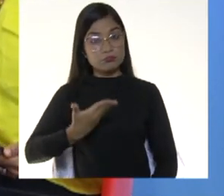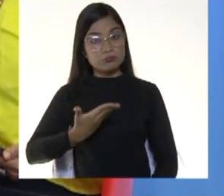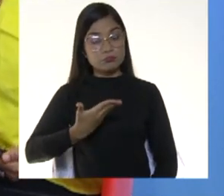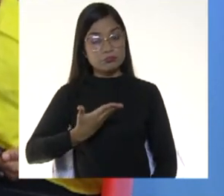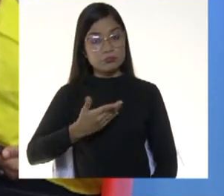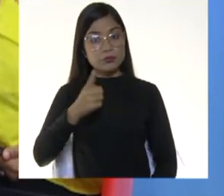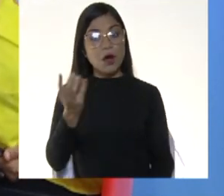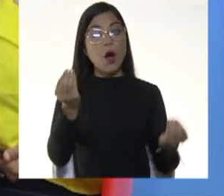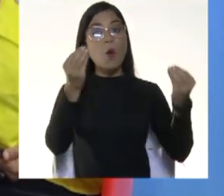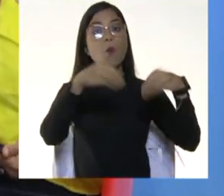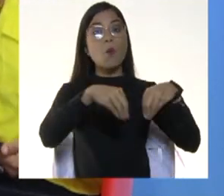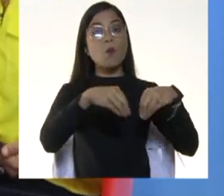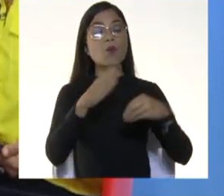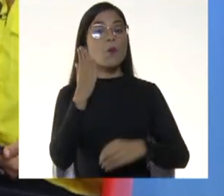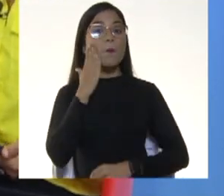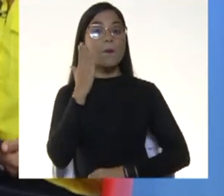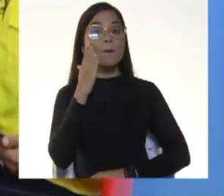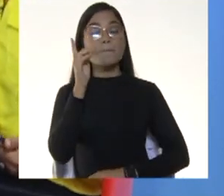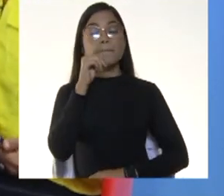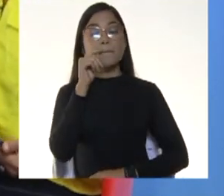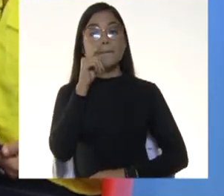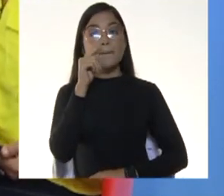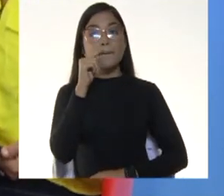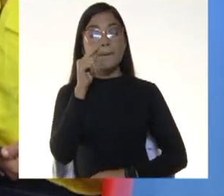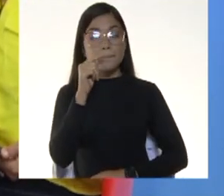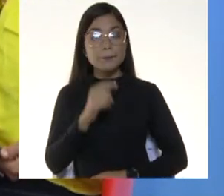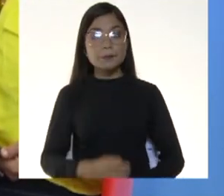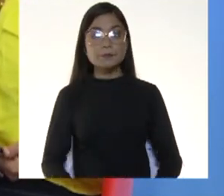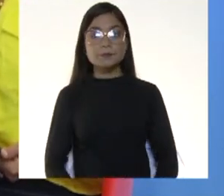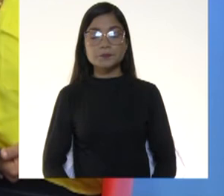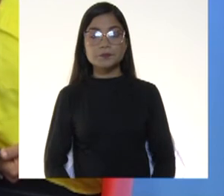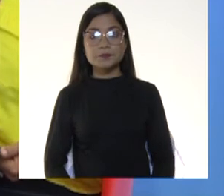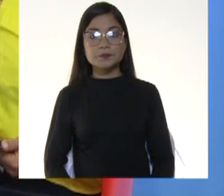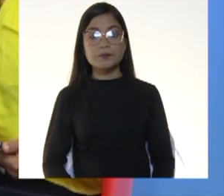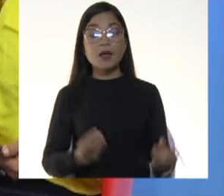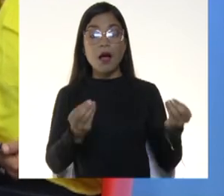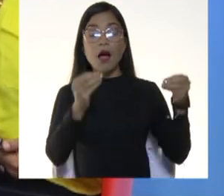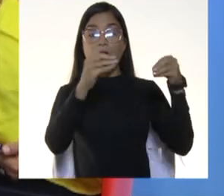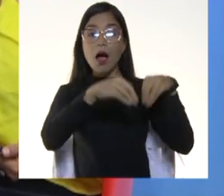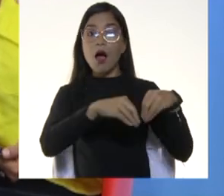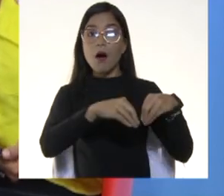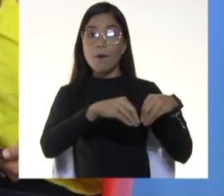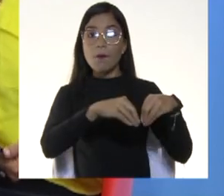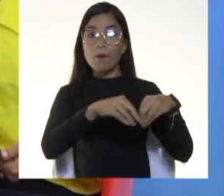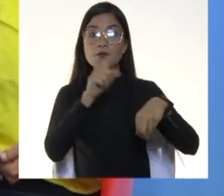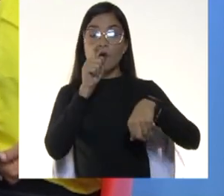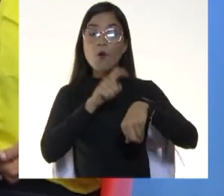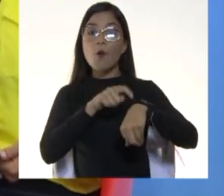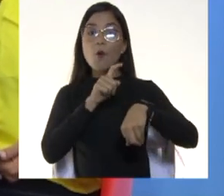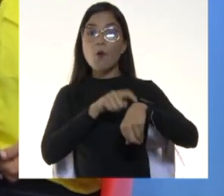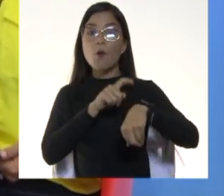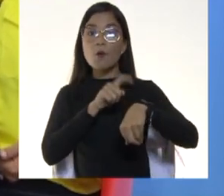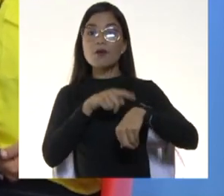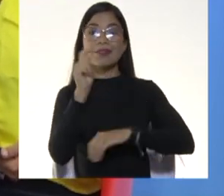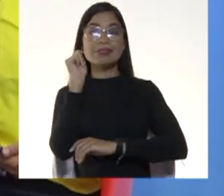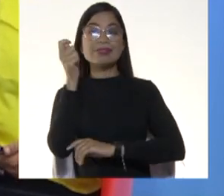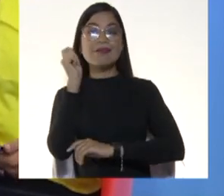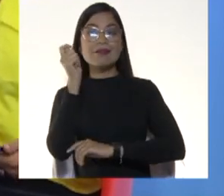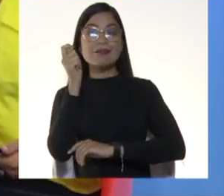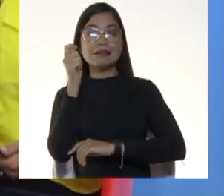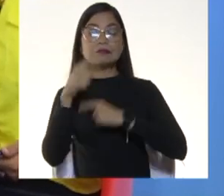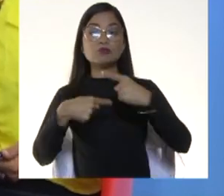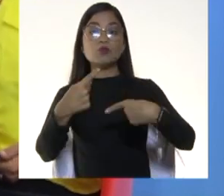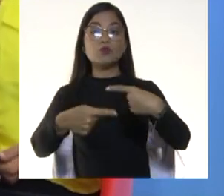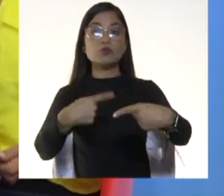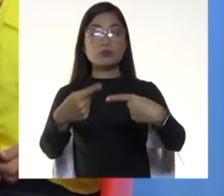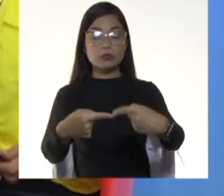los representantes, con tu mamá, con tu papá o con el responsable, ¿verdad? Acuerdes ese horario de actividades diarias en